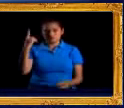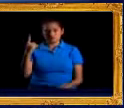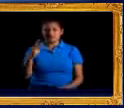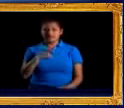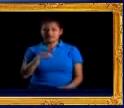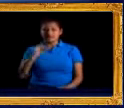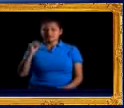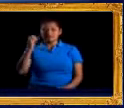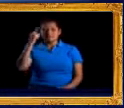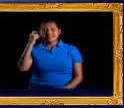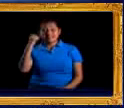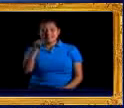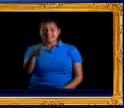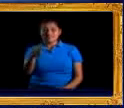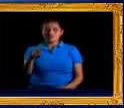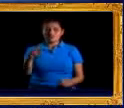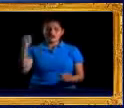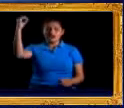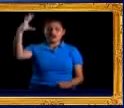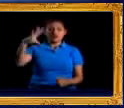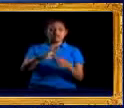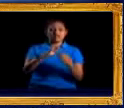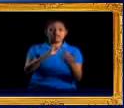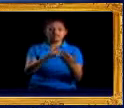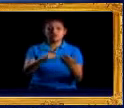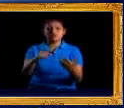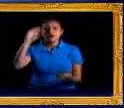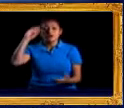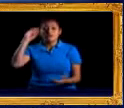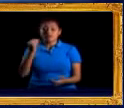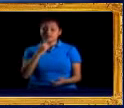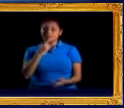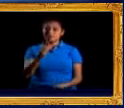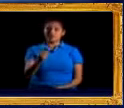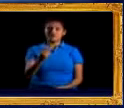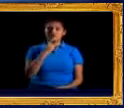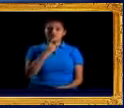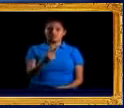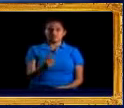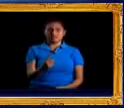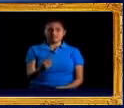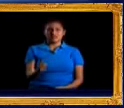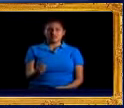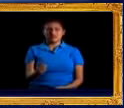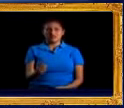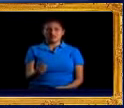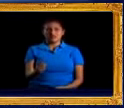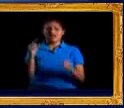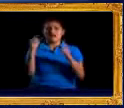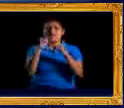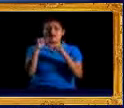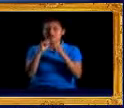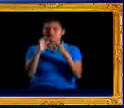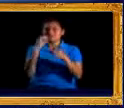Tenemos que entender esto a la luz de la Escritura, porque, hermano, dice, hermano, la palabra del Señor, que de